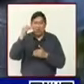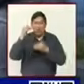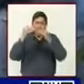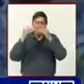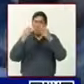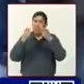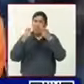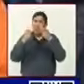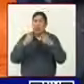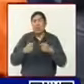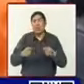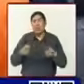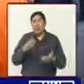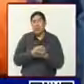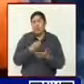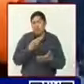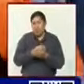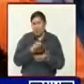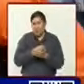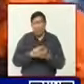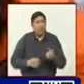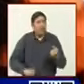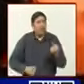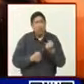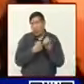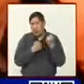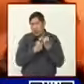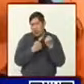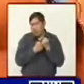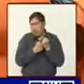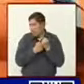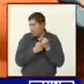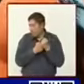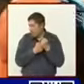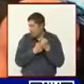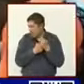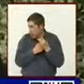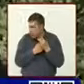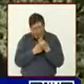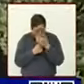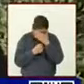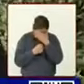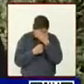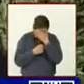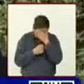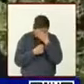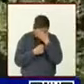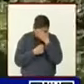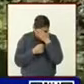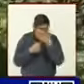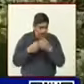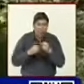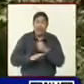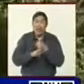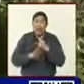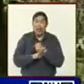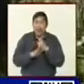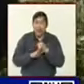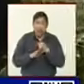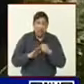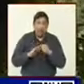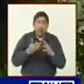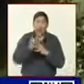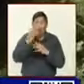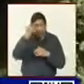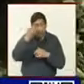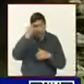gestión o captación de recursos o apoyo directo de los, sobre todo de Defensa Civil a través del Gobierno